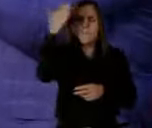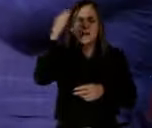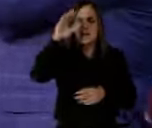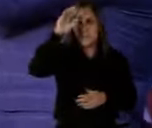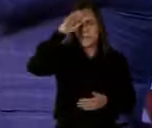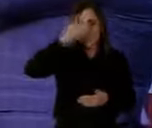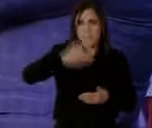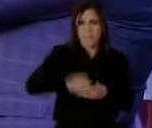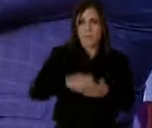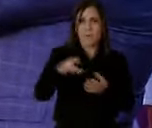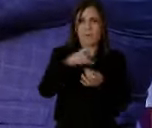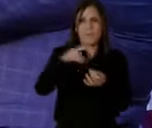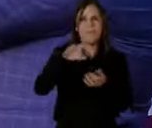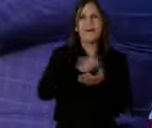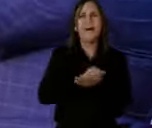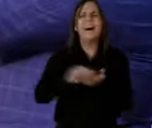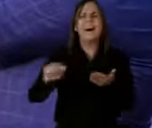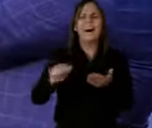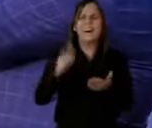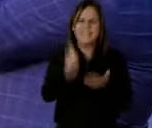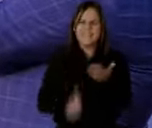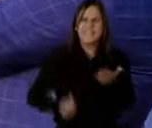gritar, amén.